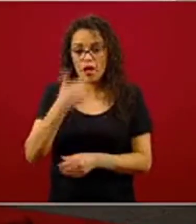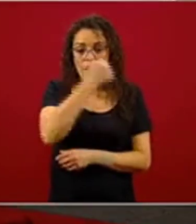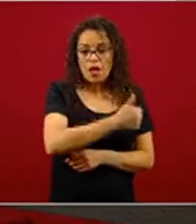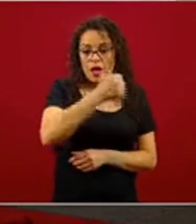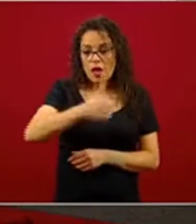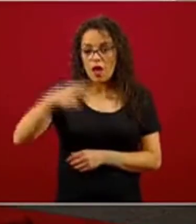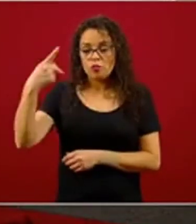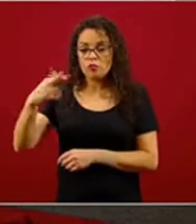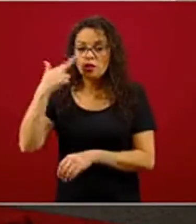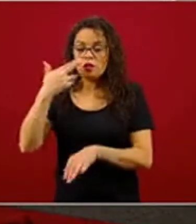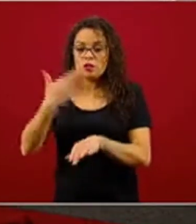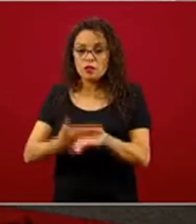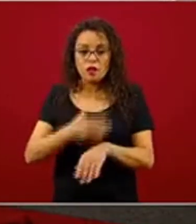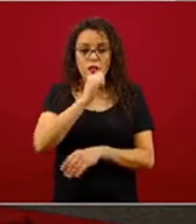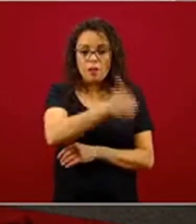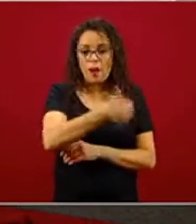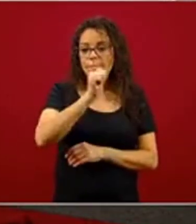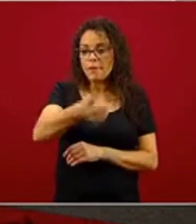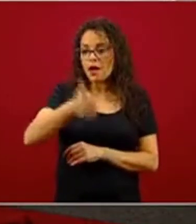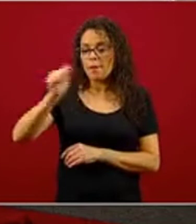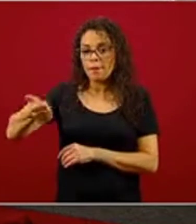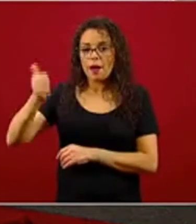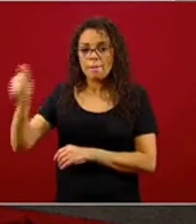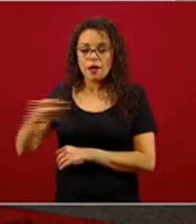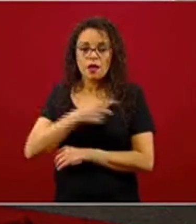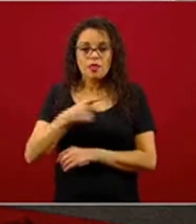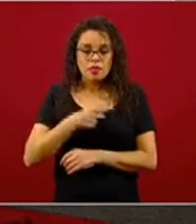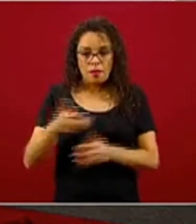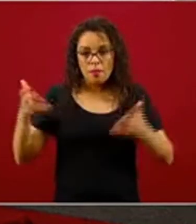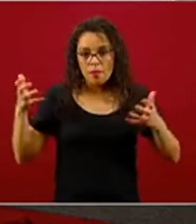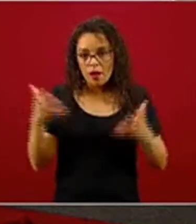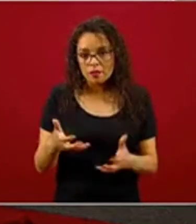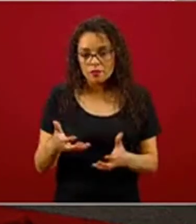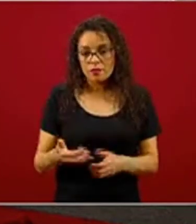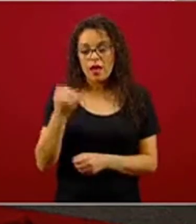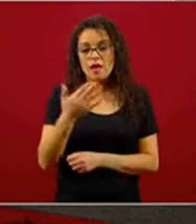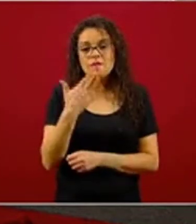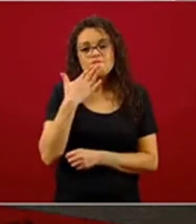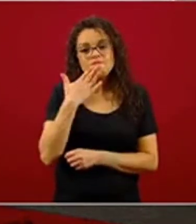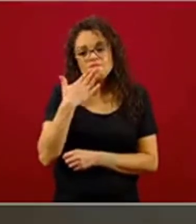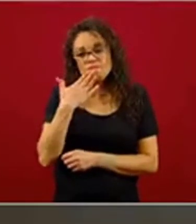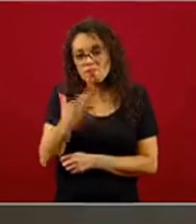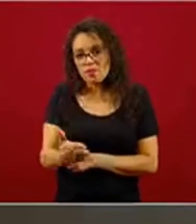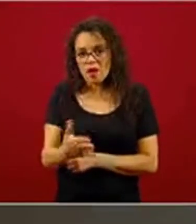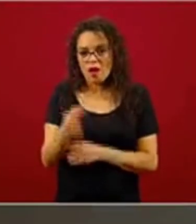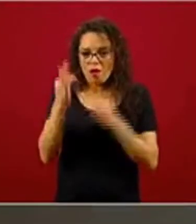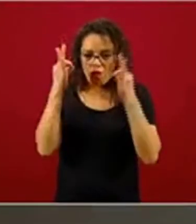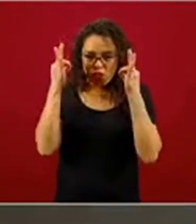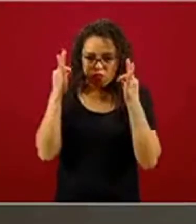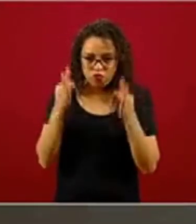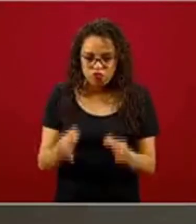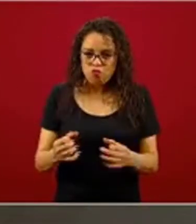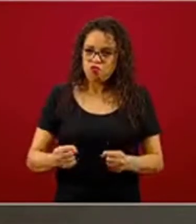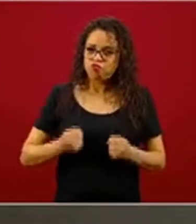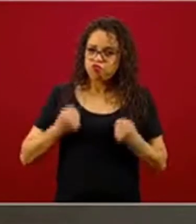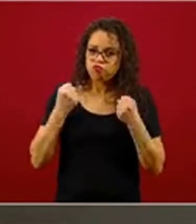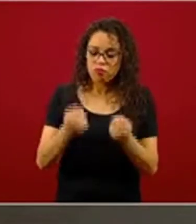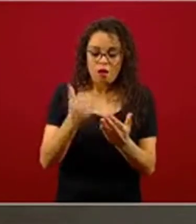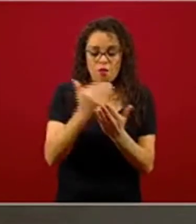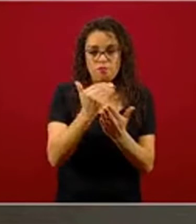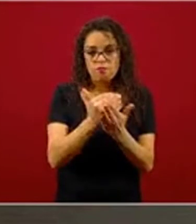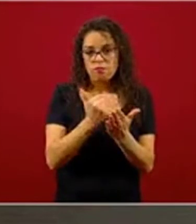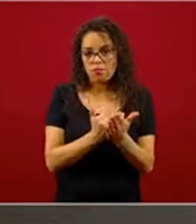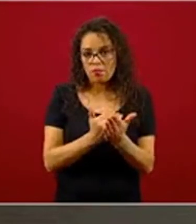quien realmente sea rigurosísimo a la hora de emprender un protocolo, de declararlo y sobre todo